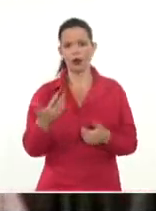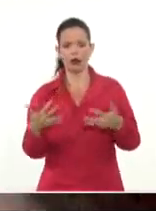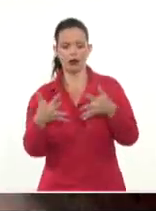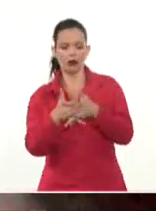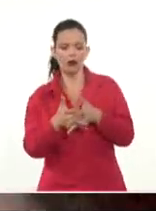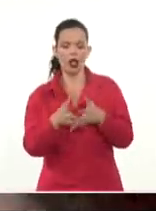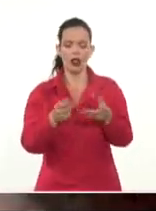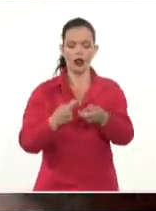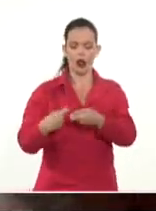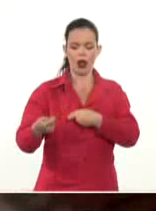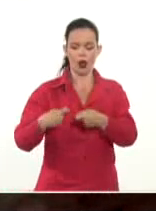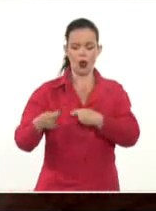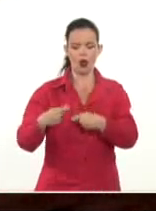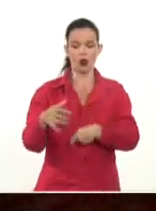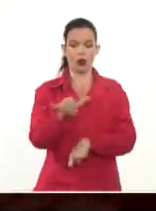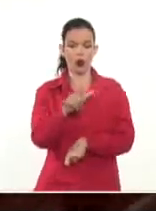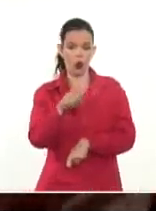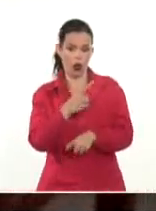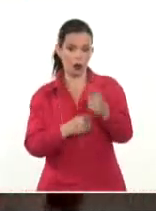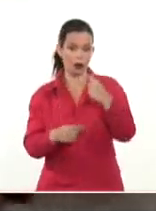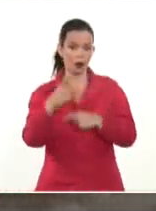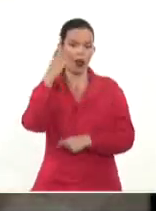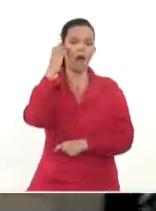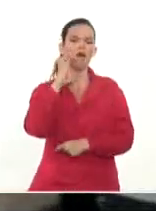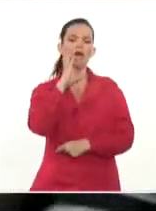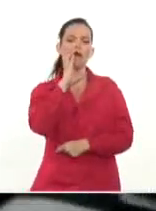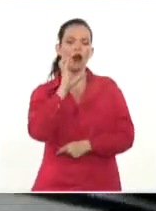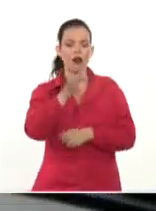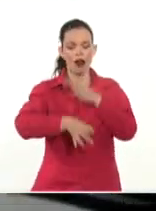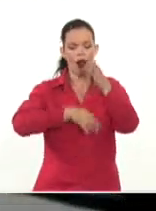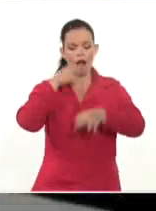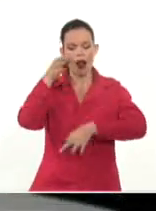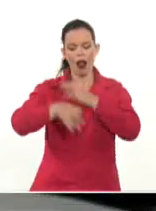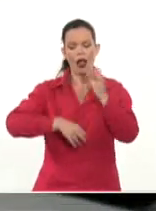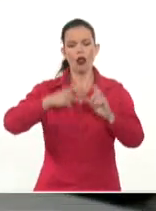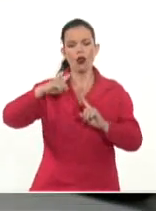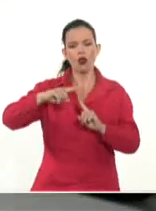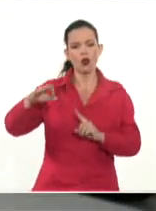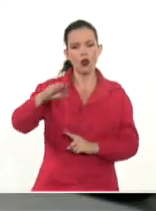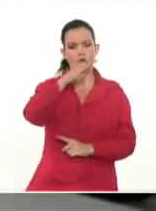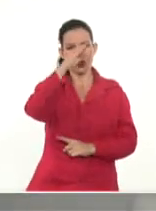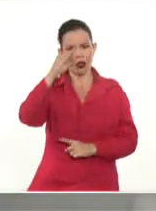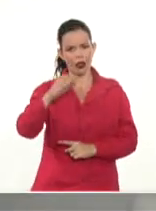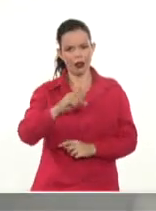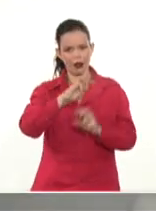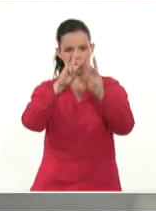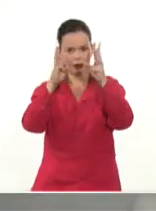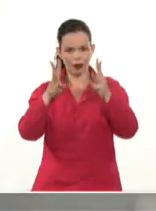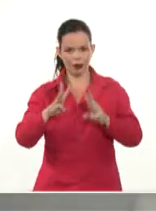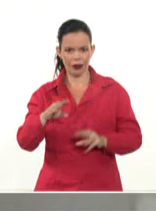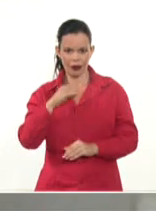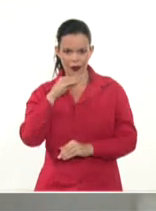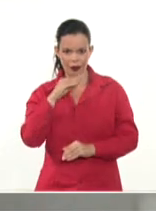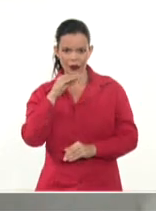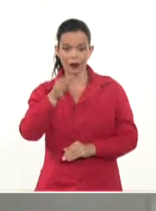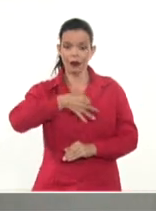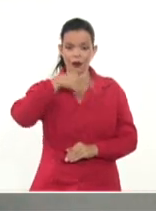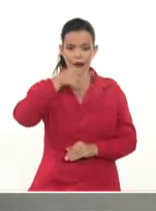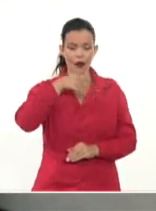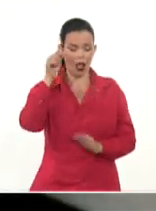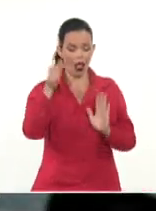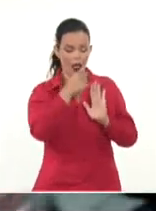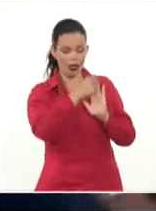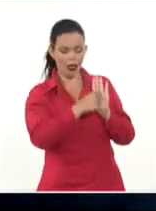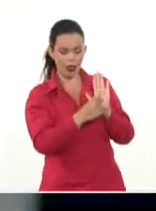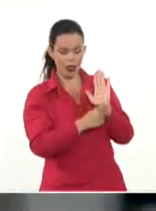foráneo, como aseguró el premier cubano Manuel Marrero Cruz en su cuenta de Twitter. El sector agroindustrial amplió su portafolio, que comprende